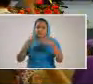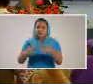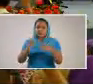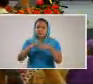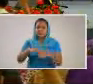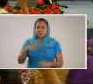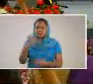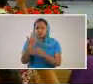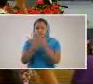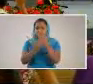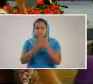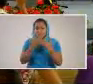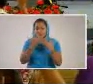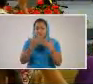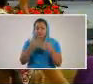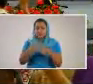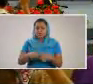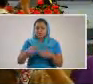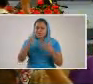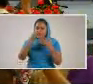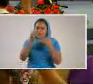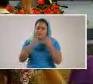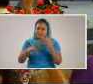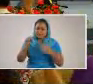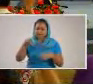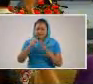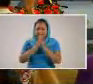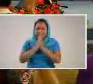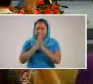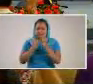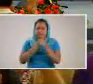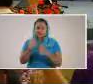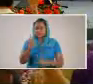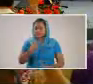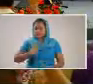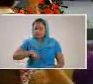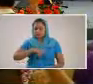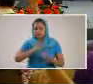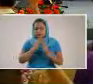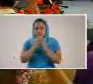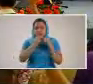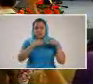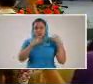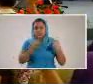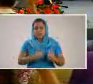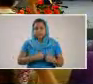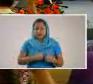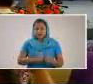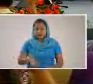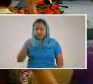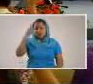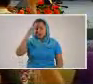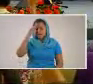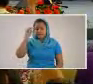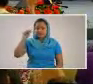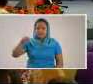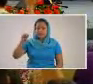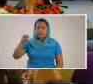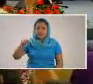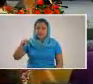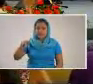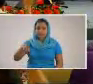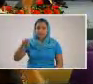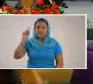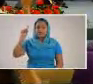tus manos, Señor, cada una de estas peticiones con todo nuestro corazón, sabiendo la necesidad. Tú